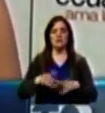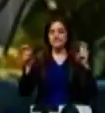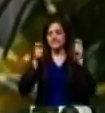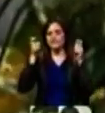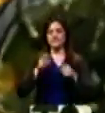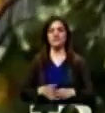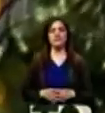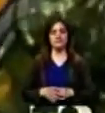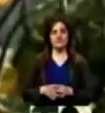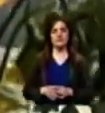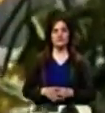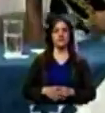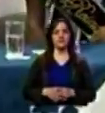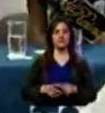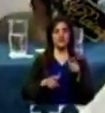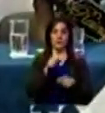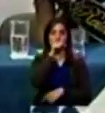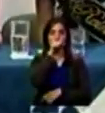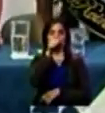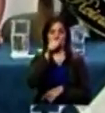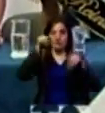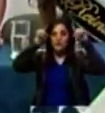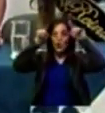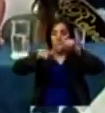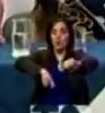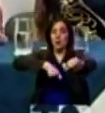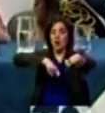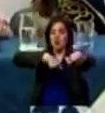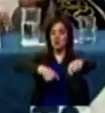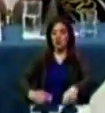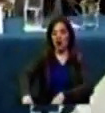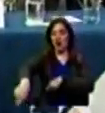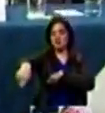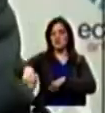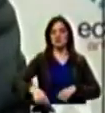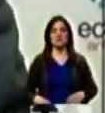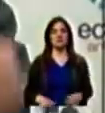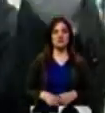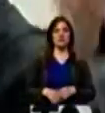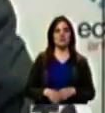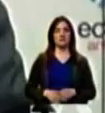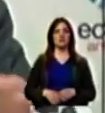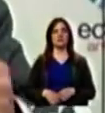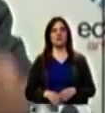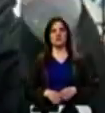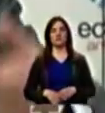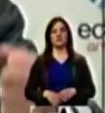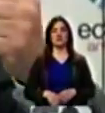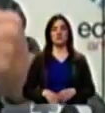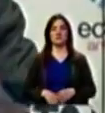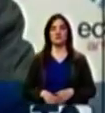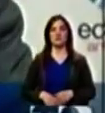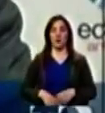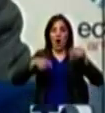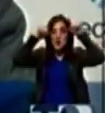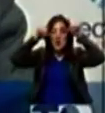fiesta. Y por supuesto, para los amantes de la fiesta brava, Ambato tendrá un importante cartel. ¿Vamos a ir a los toros también? Por